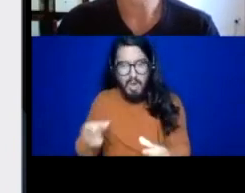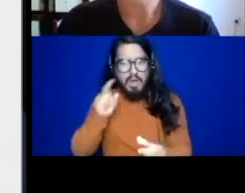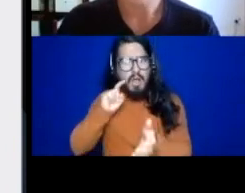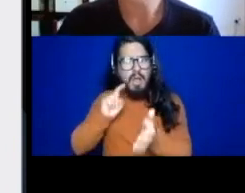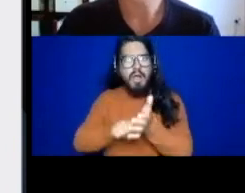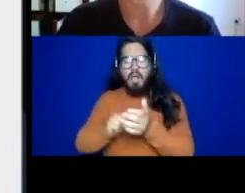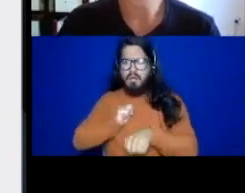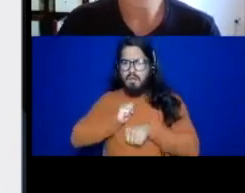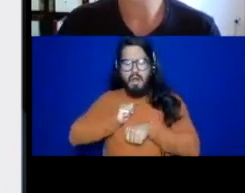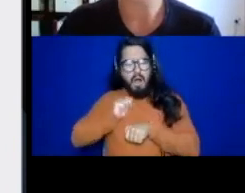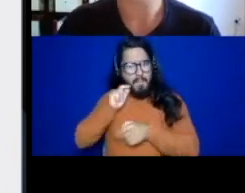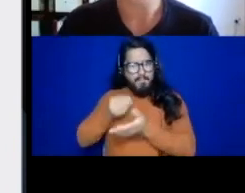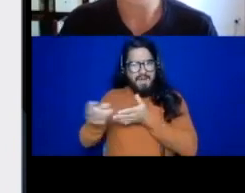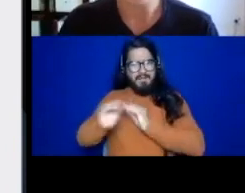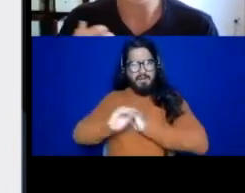buscarlo en línea.